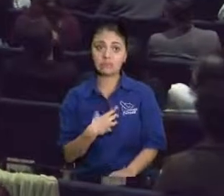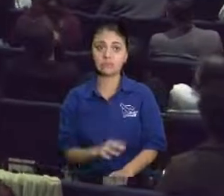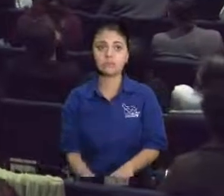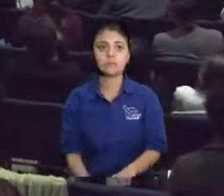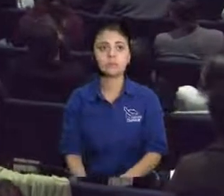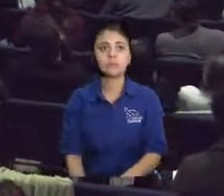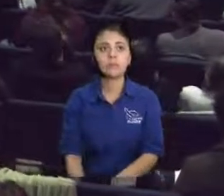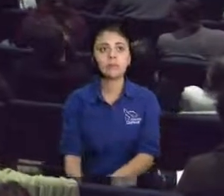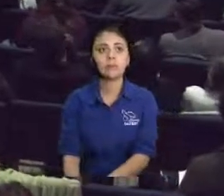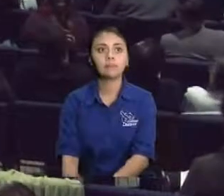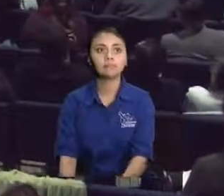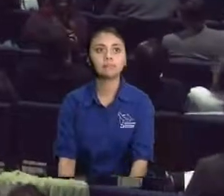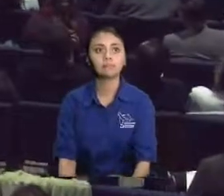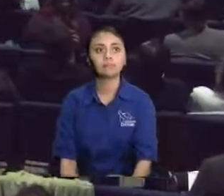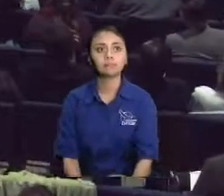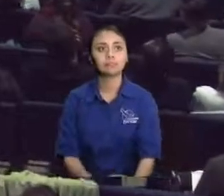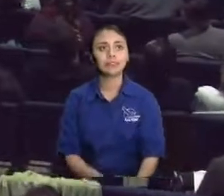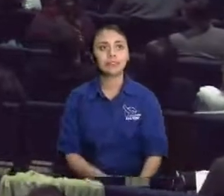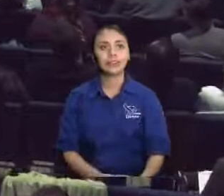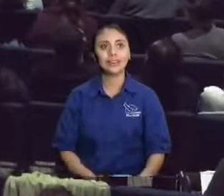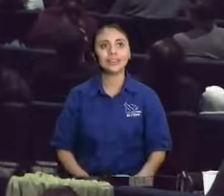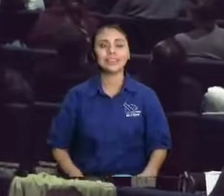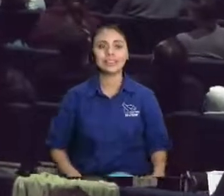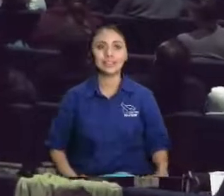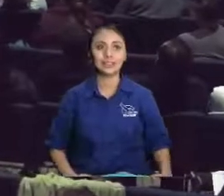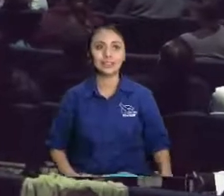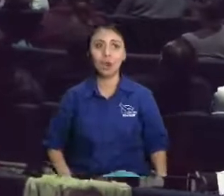y se pare aquí.